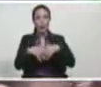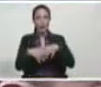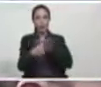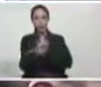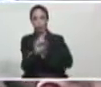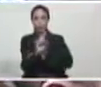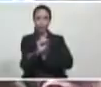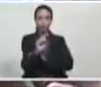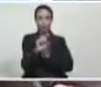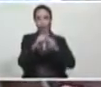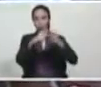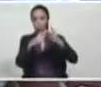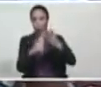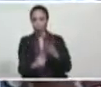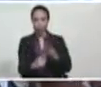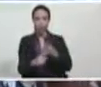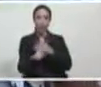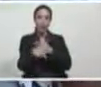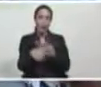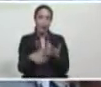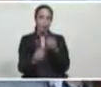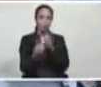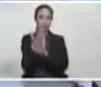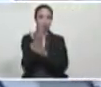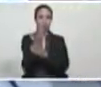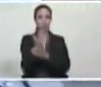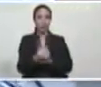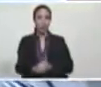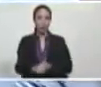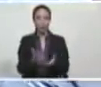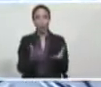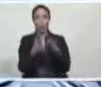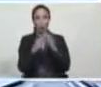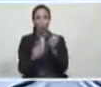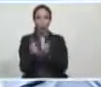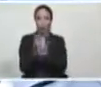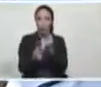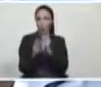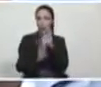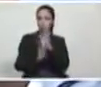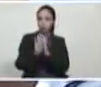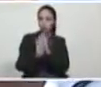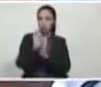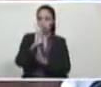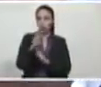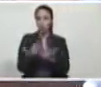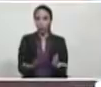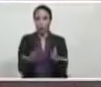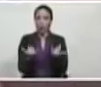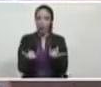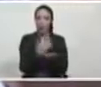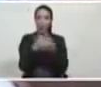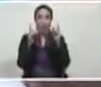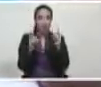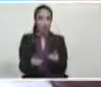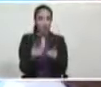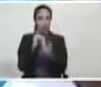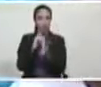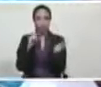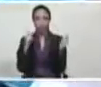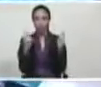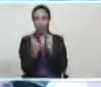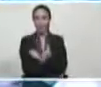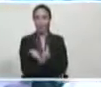motor automotriz, como un nuevo motor de la agenda económica bolivariana es una decisión trascendental. Usted